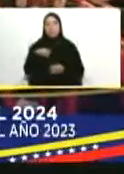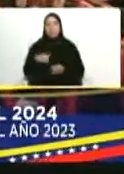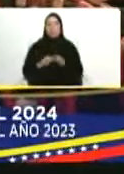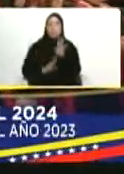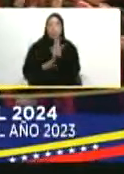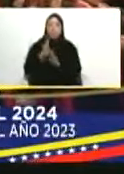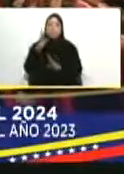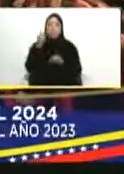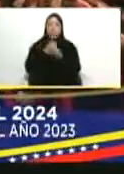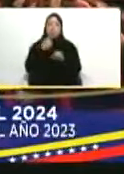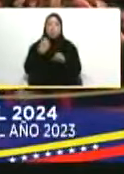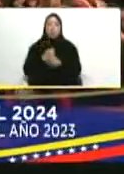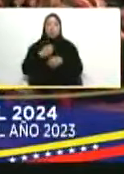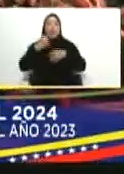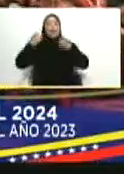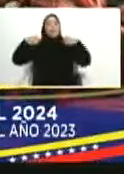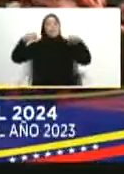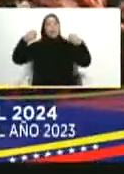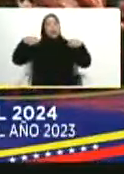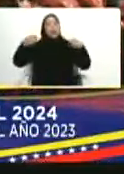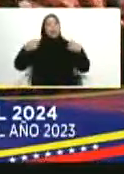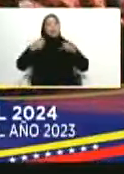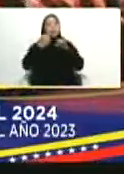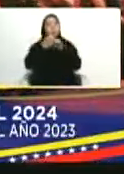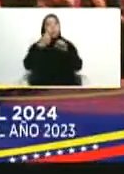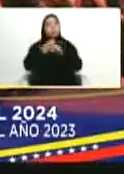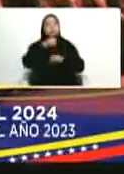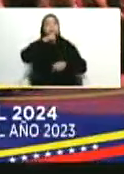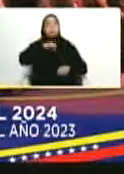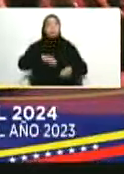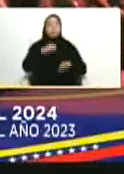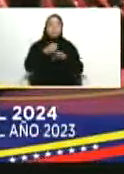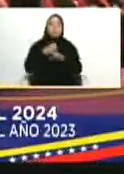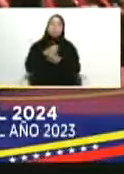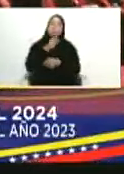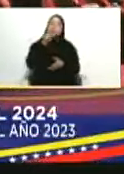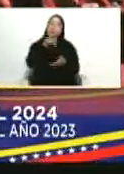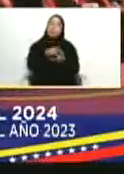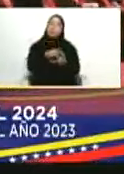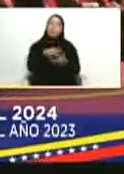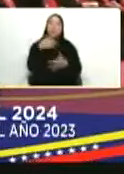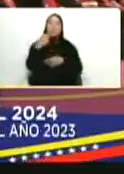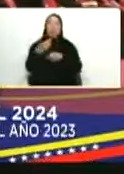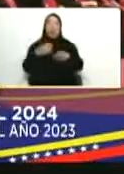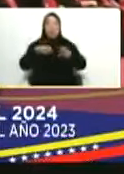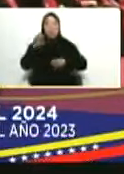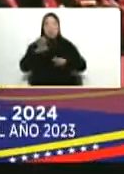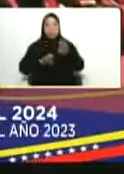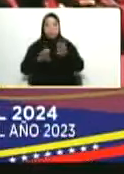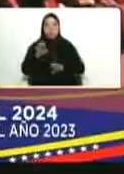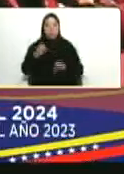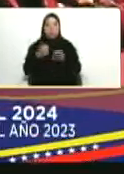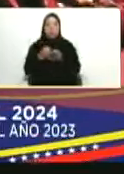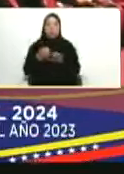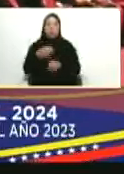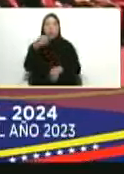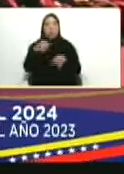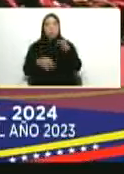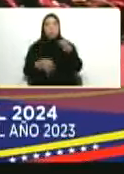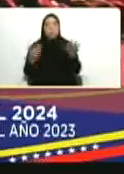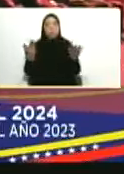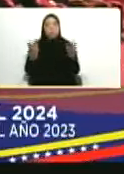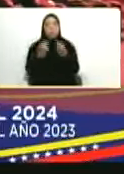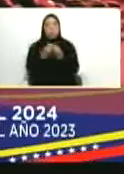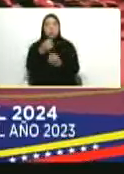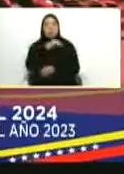lo conquistado en ejercicio eficaz del trabajo institucional, partiendo desde la revisión del ordenamiento jurídico vigente y